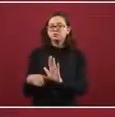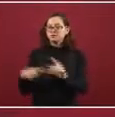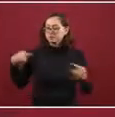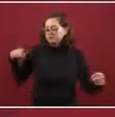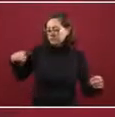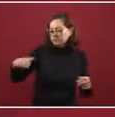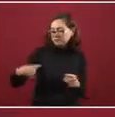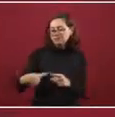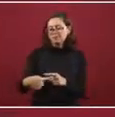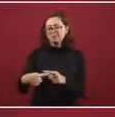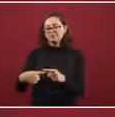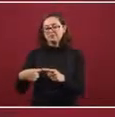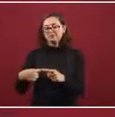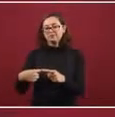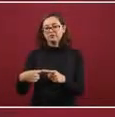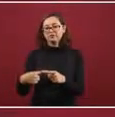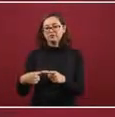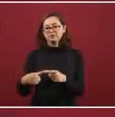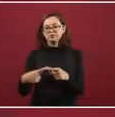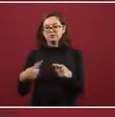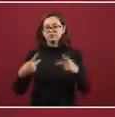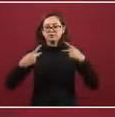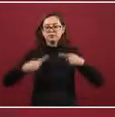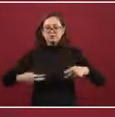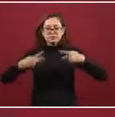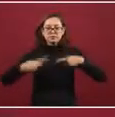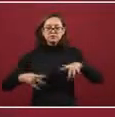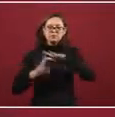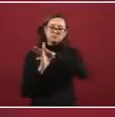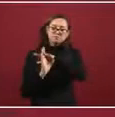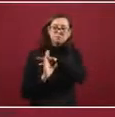en el flujo migratorio